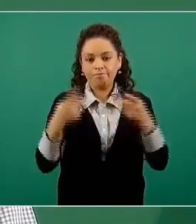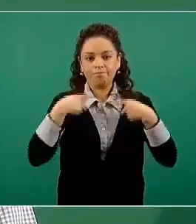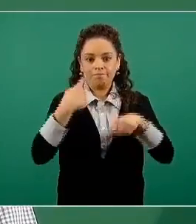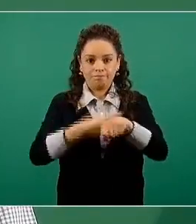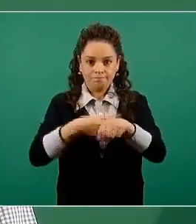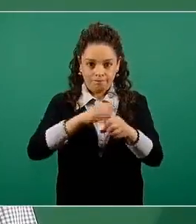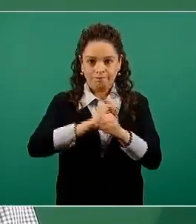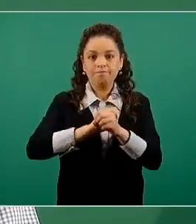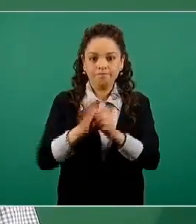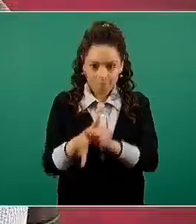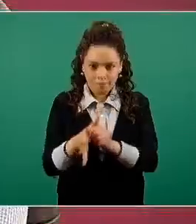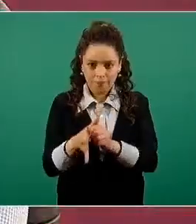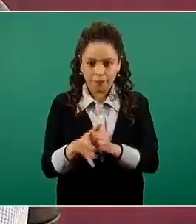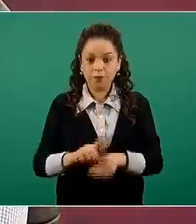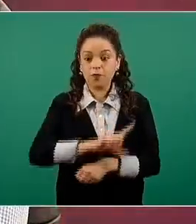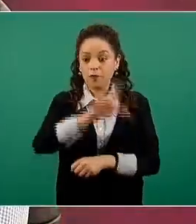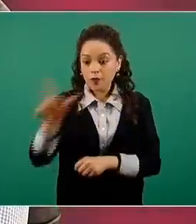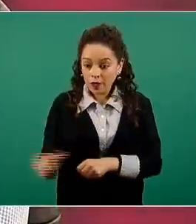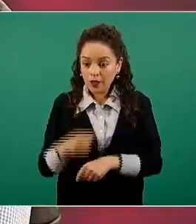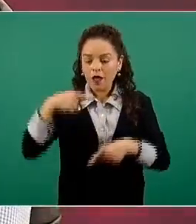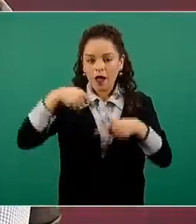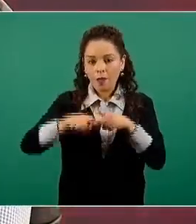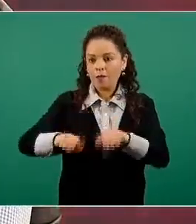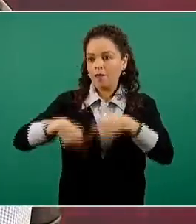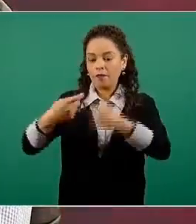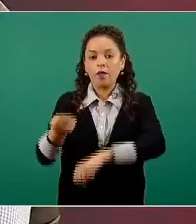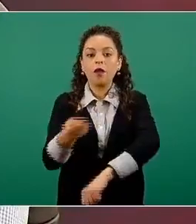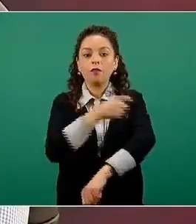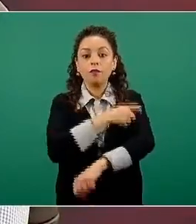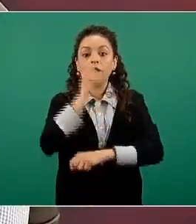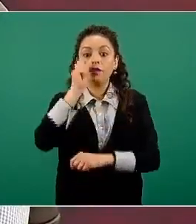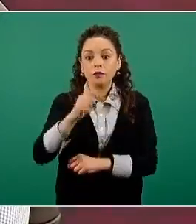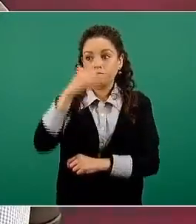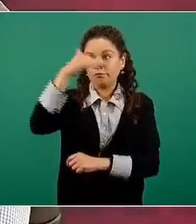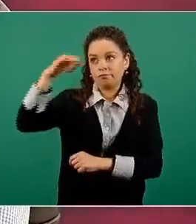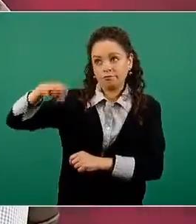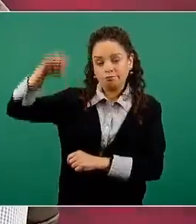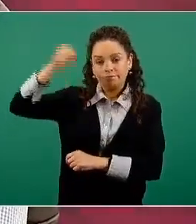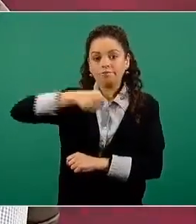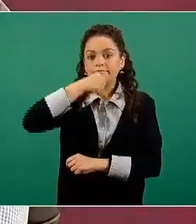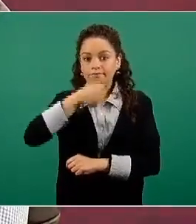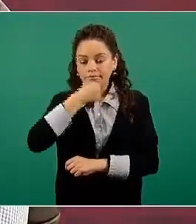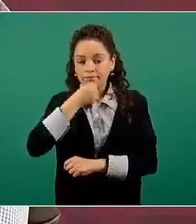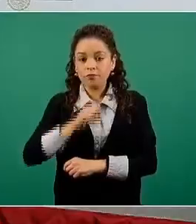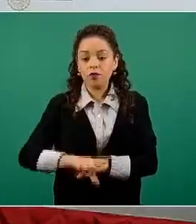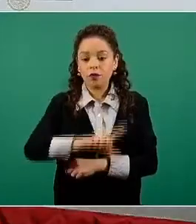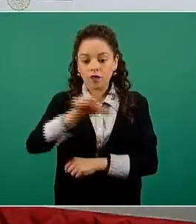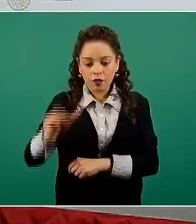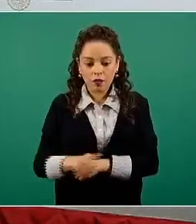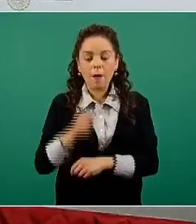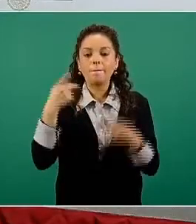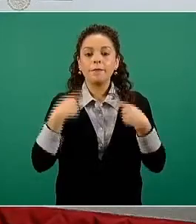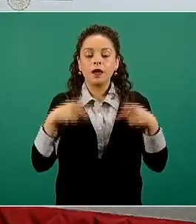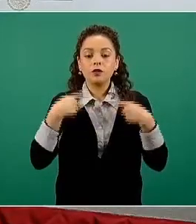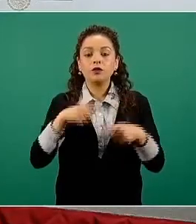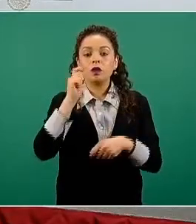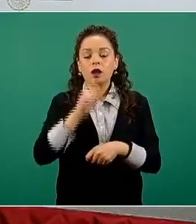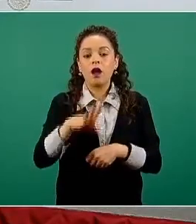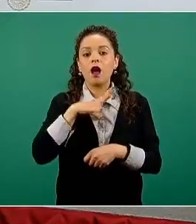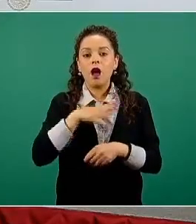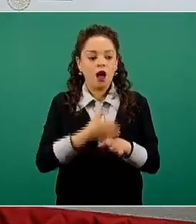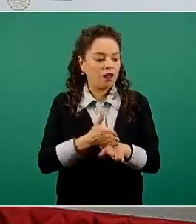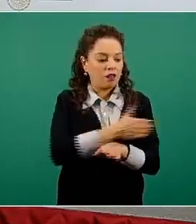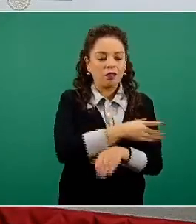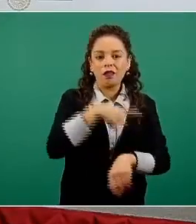vacunación en las personas adultas mayores, seguidas por las personas que tienen comorbilidades o factores de